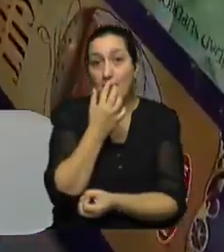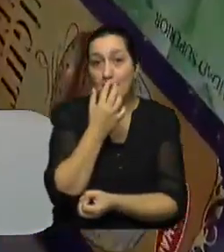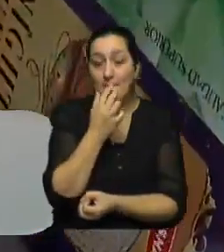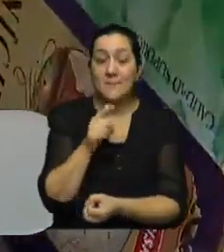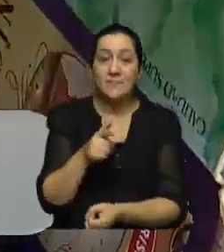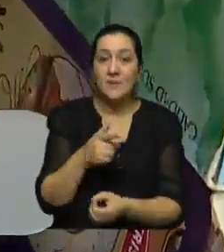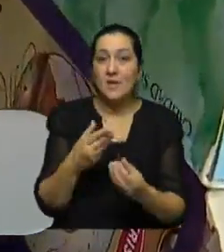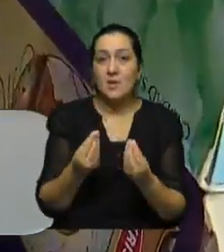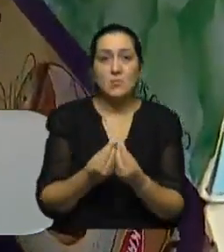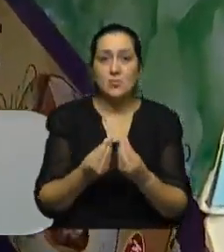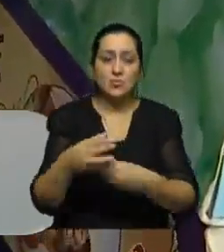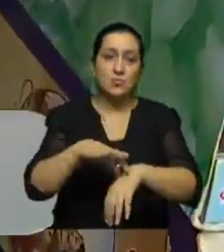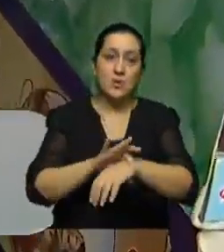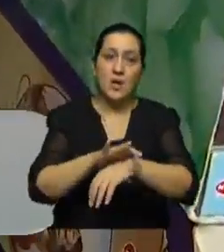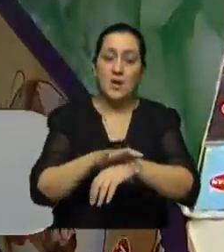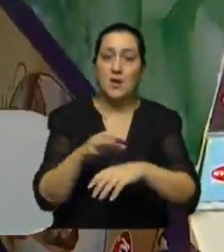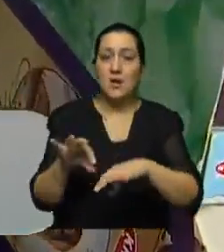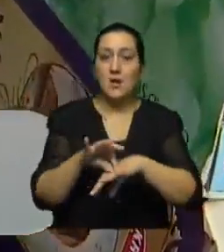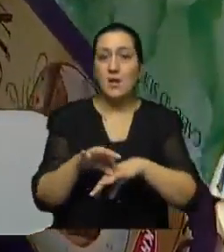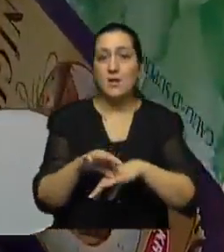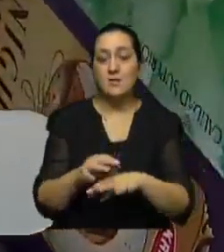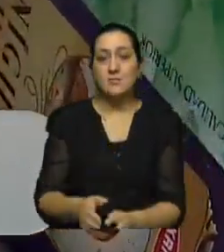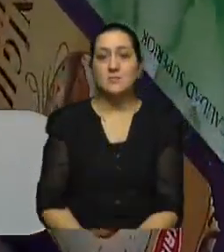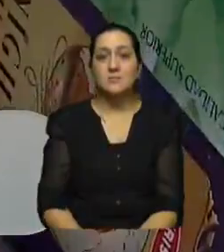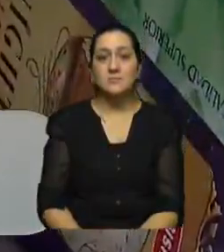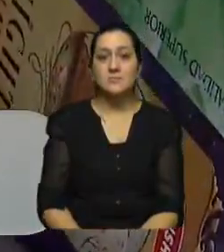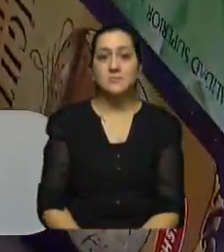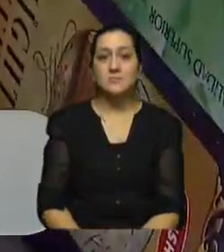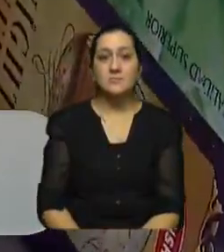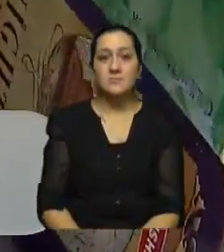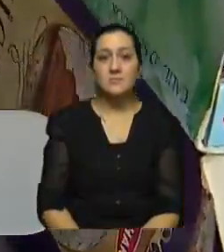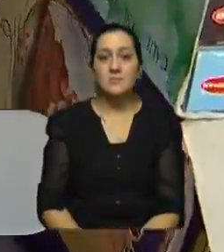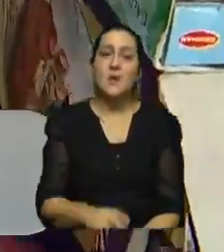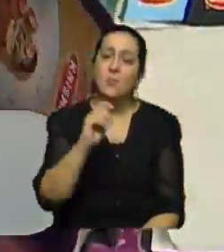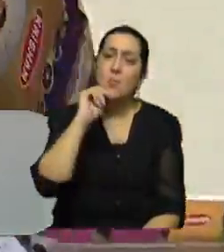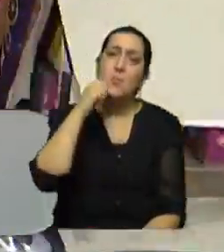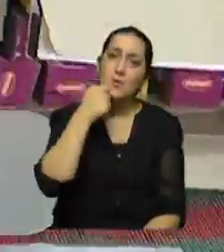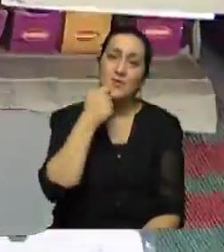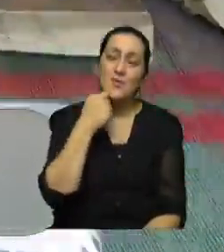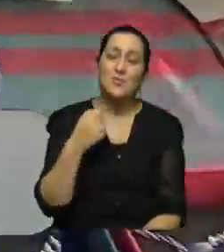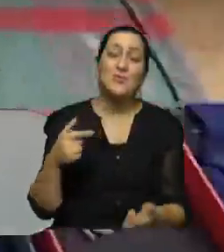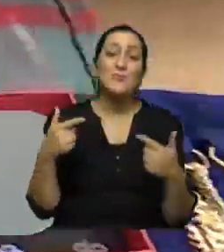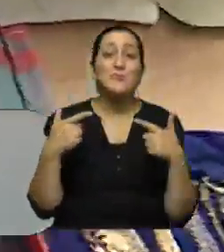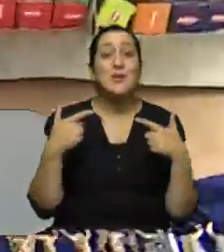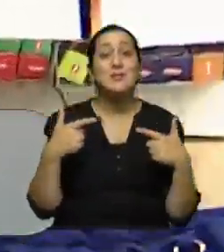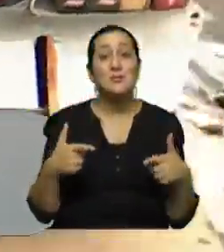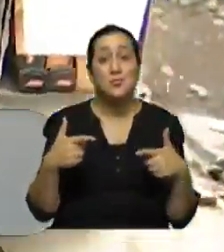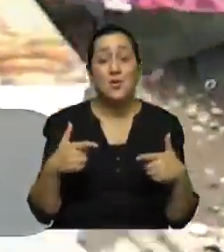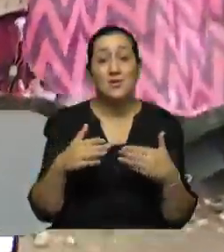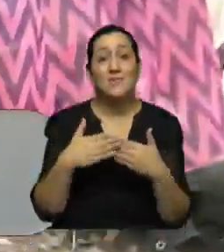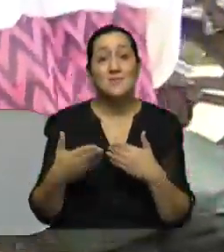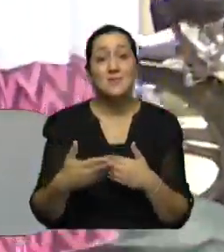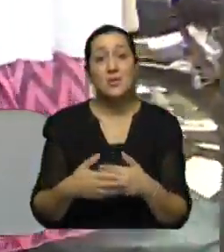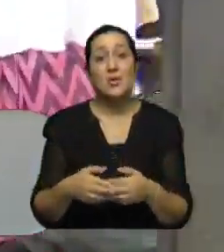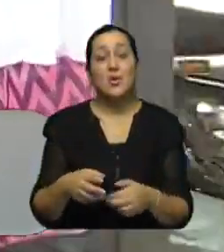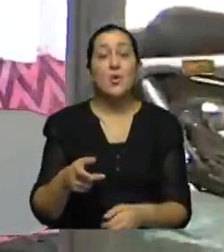son alhajas para vestir, ponele. Bien. Qué lindo. Bueno, vecino, vamos arriba, a meterle ahí que quede rico ese